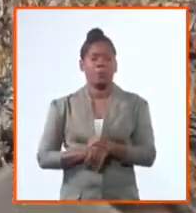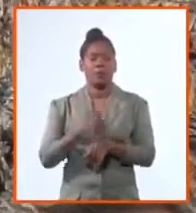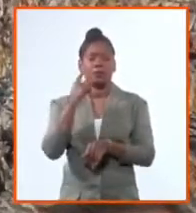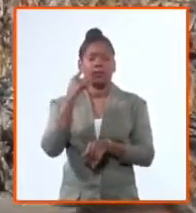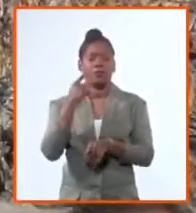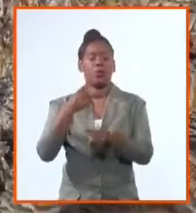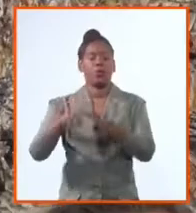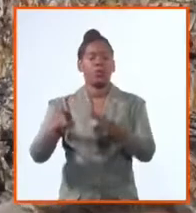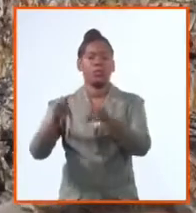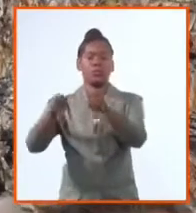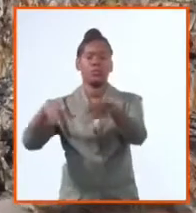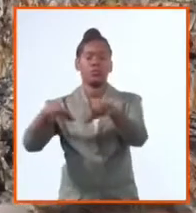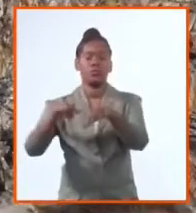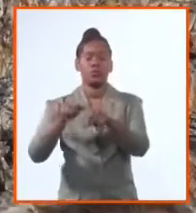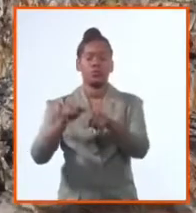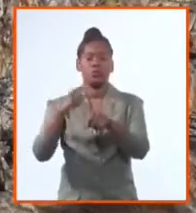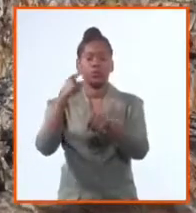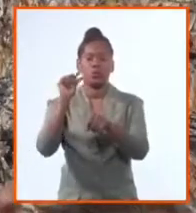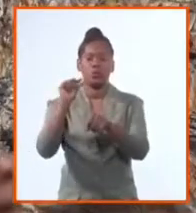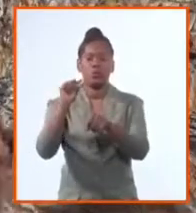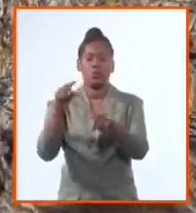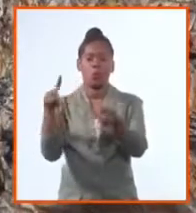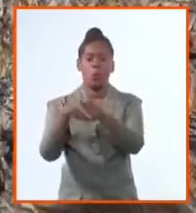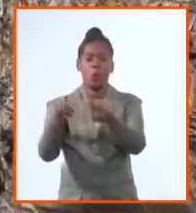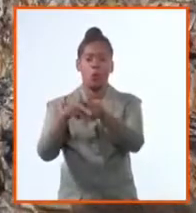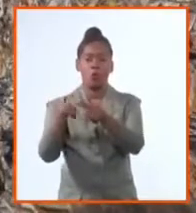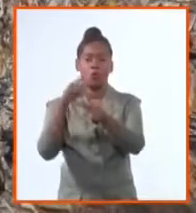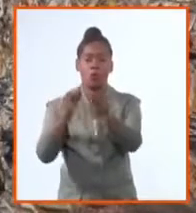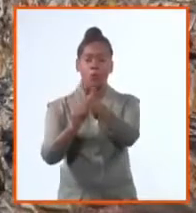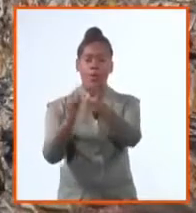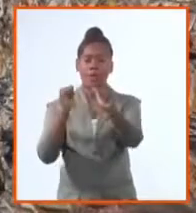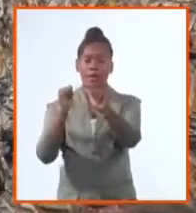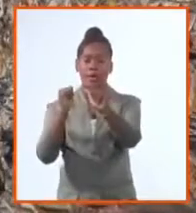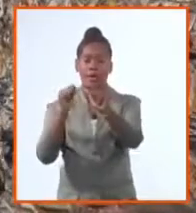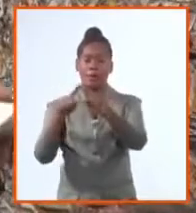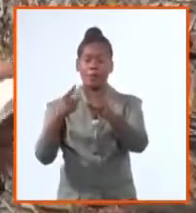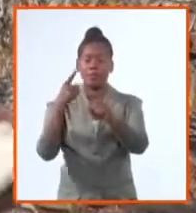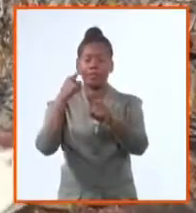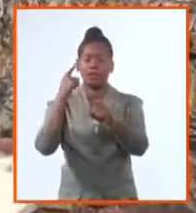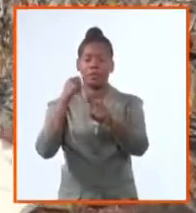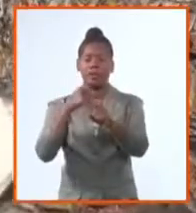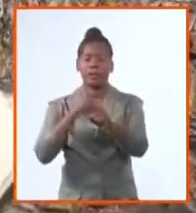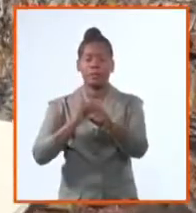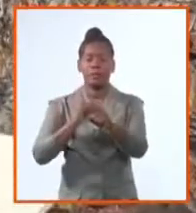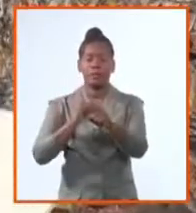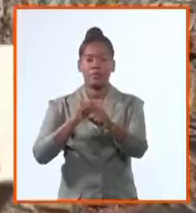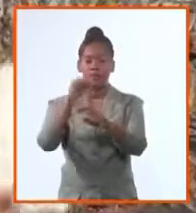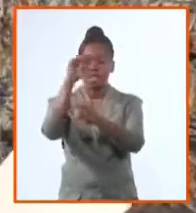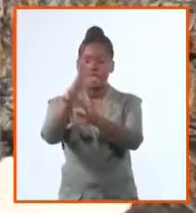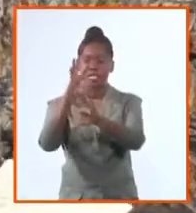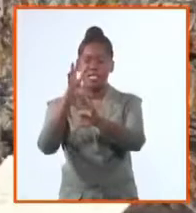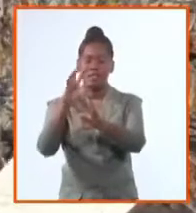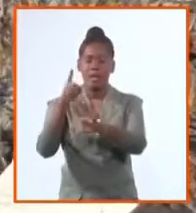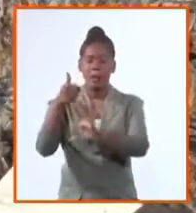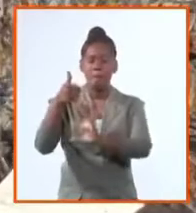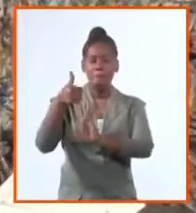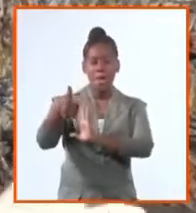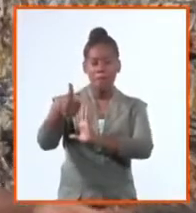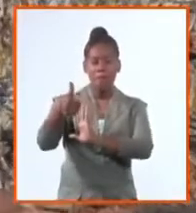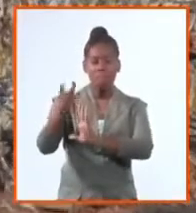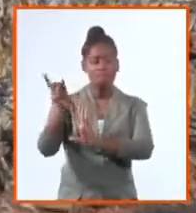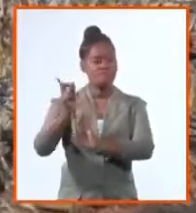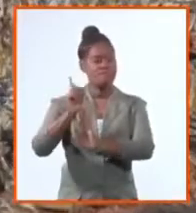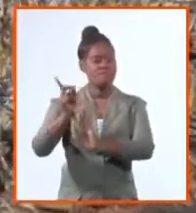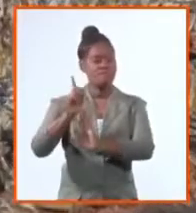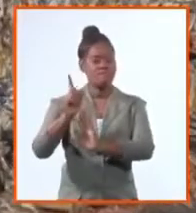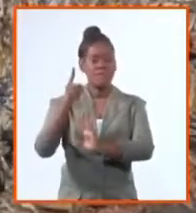en otros escenarios donde no hemos podido avanzar igual, que es que había un sistema de ciencia, de gestión de la ciencia organizado en el Ministerio de